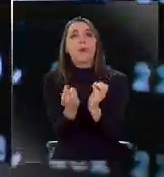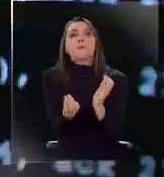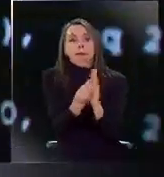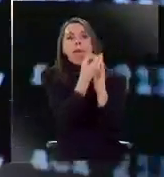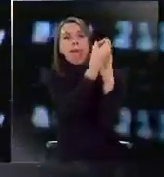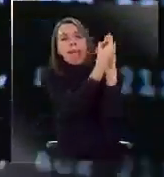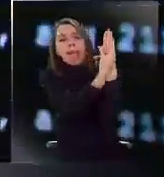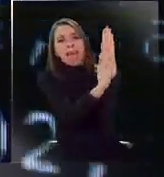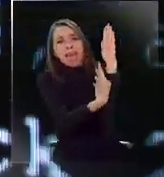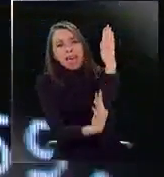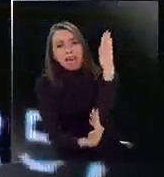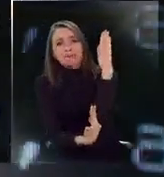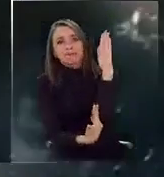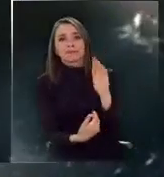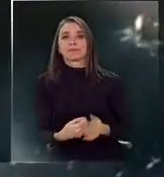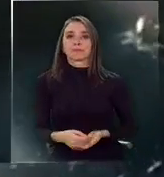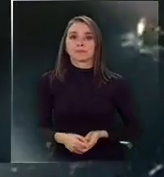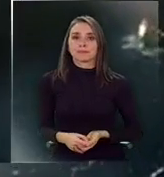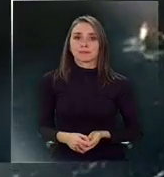creciendo.